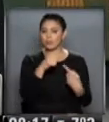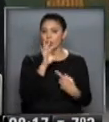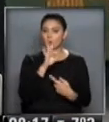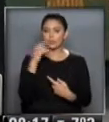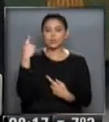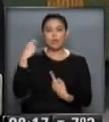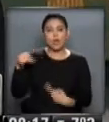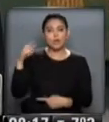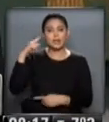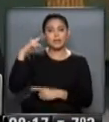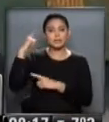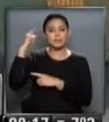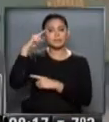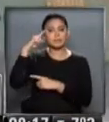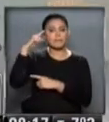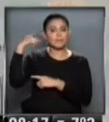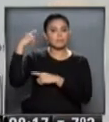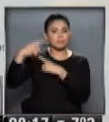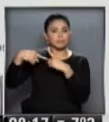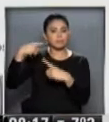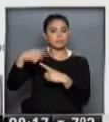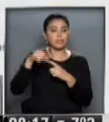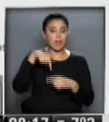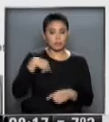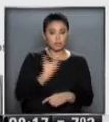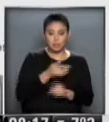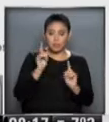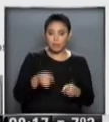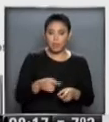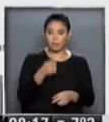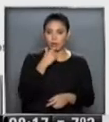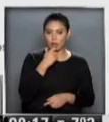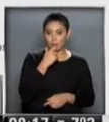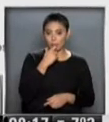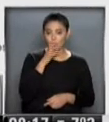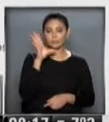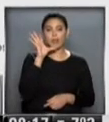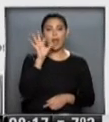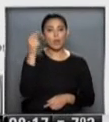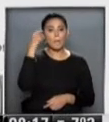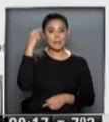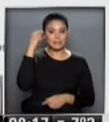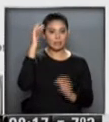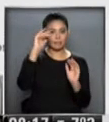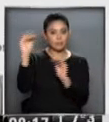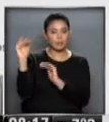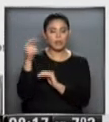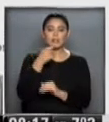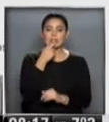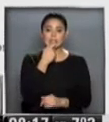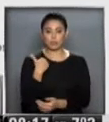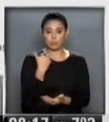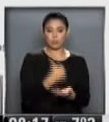históricamente se presentaron en todas las sociedades y también en la nuestra por ejemplo un mito recurrente es bueno si yo me